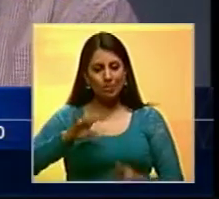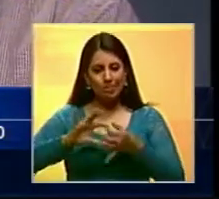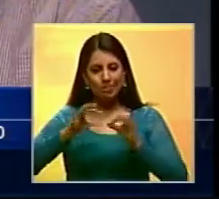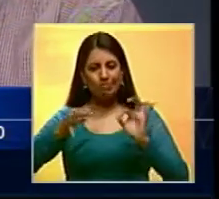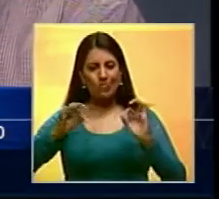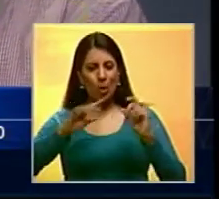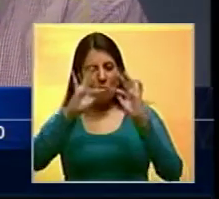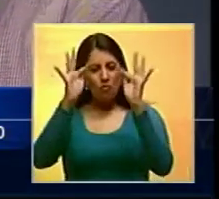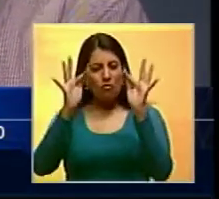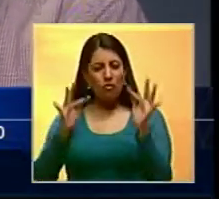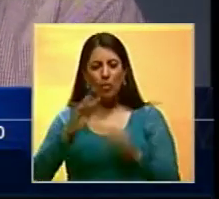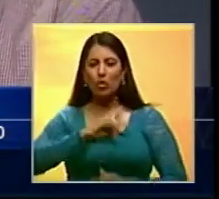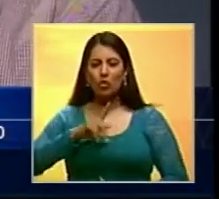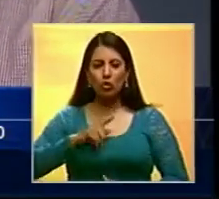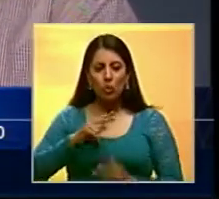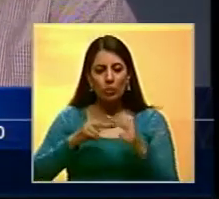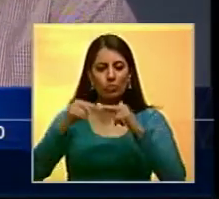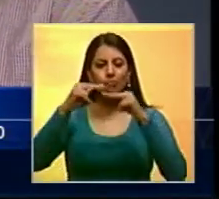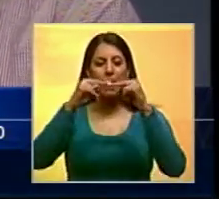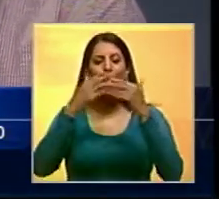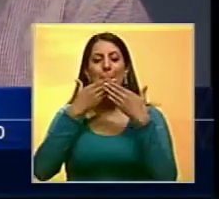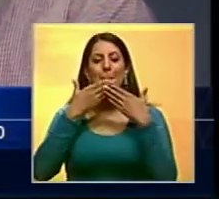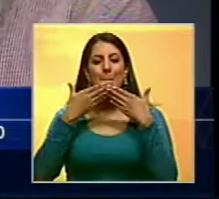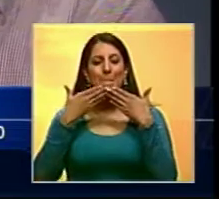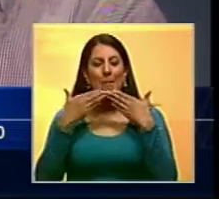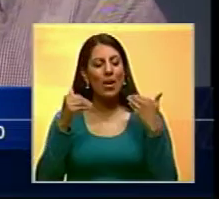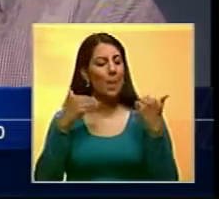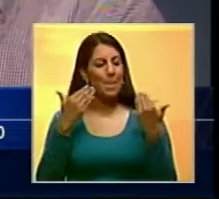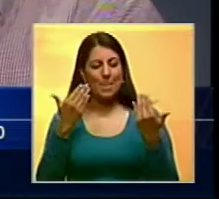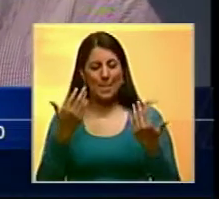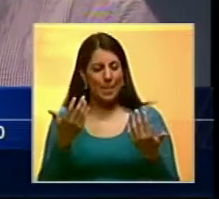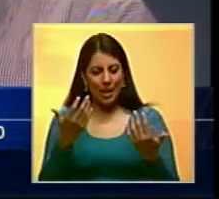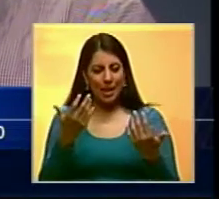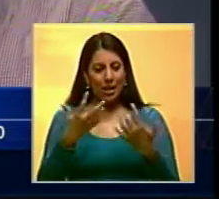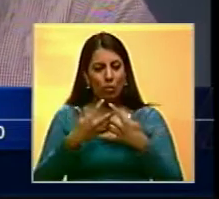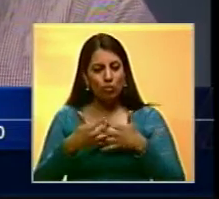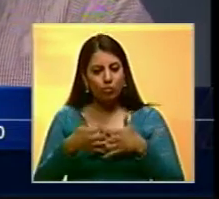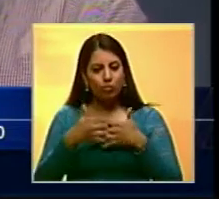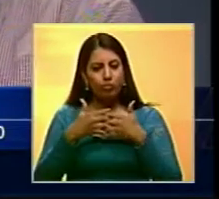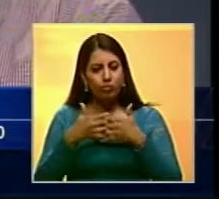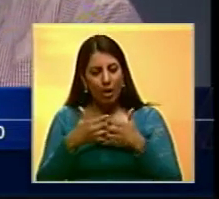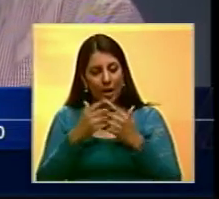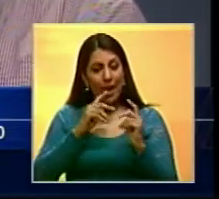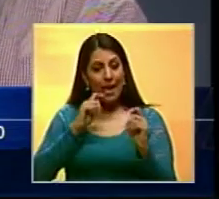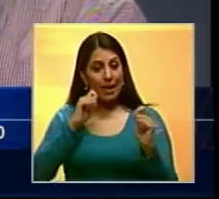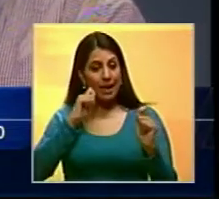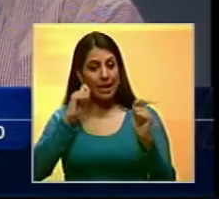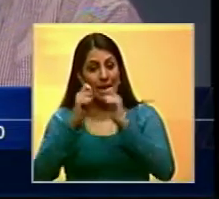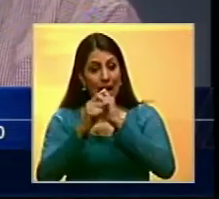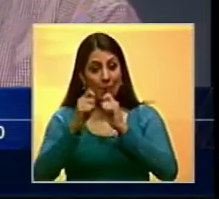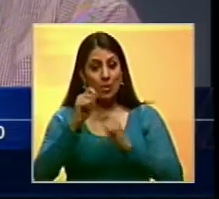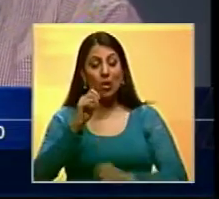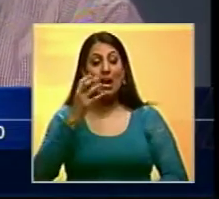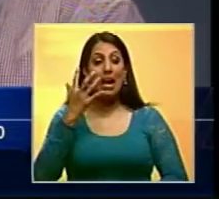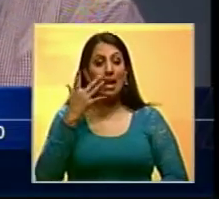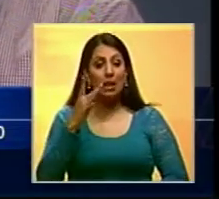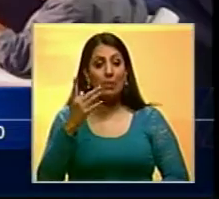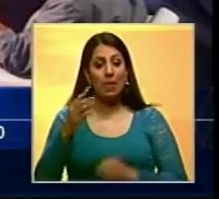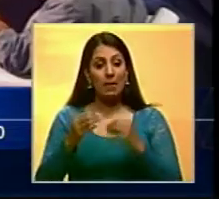la forma, tenemos que construir la manera para producir el cambio sin que